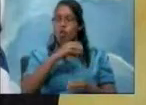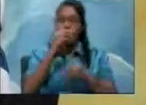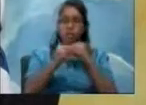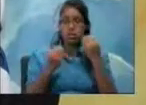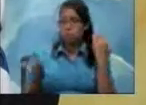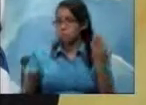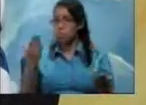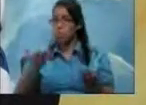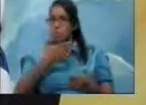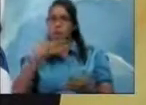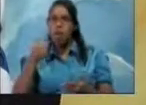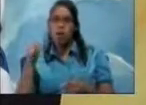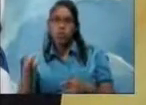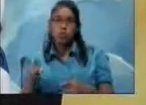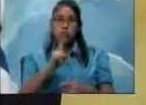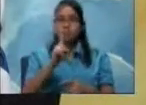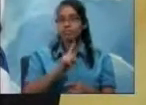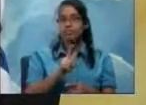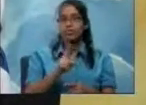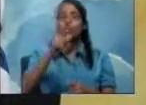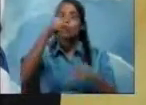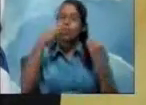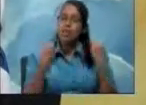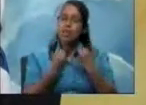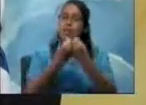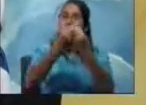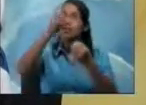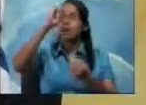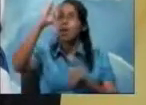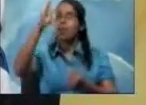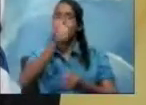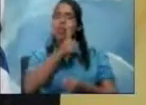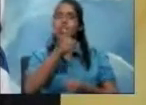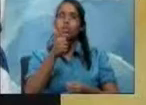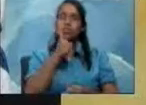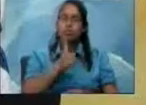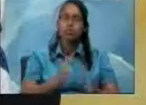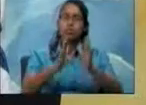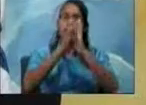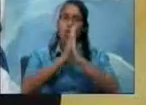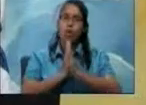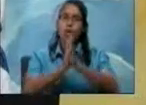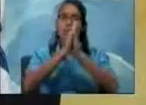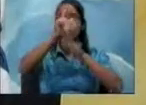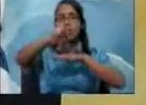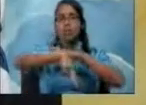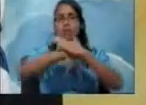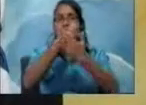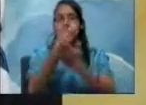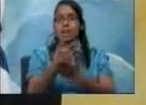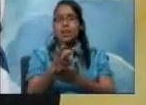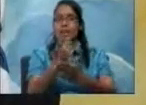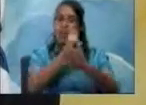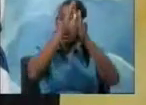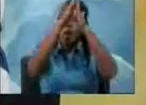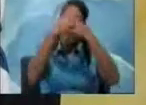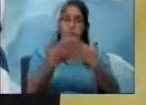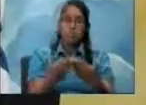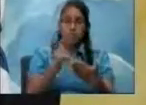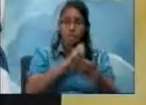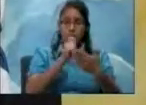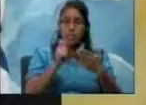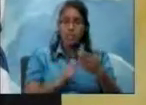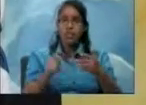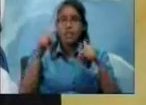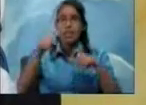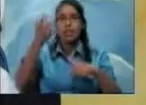personas si usted se acerca a Dios en ayuno si usted se acerca a Dios en oración si usted se acerca a Dios en vigilia en las escrituras en la extensión de